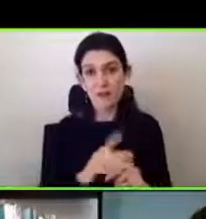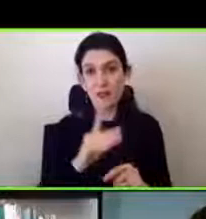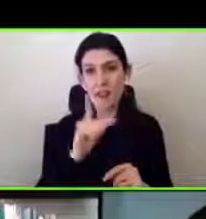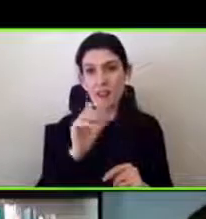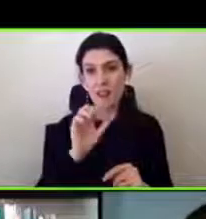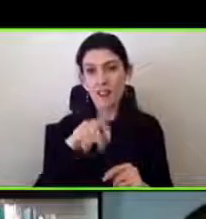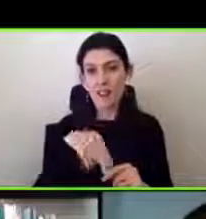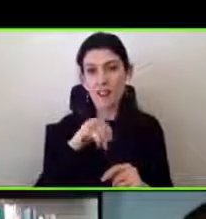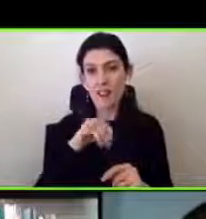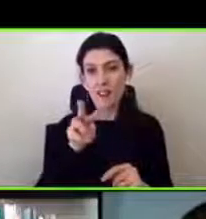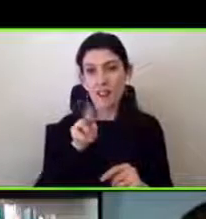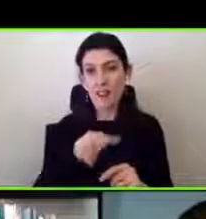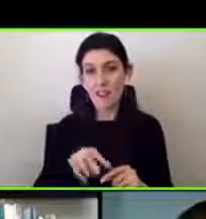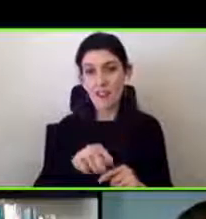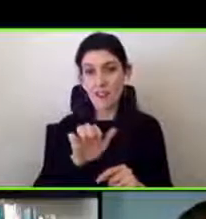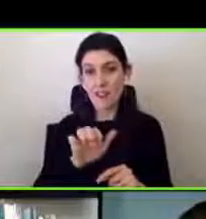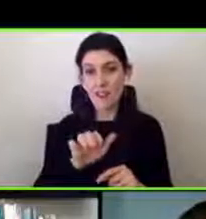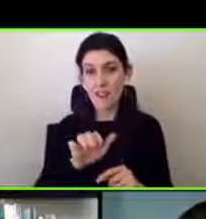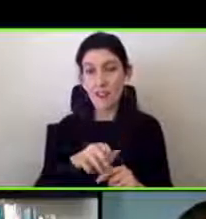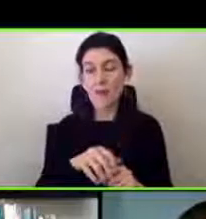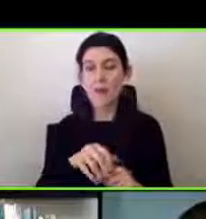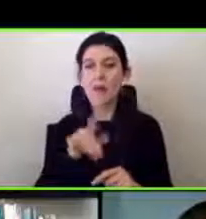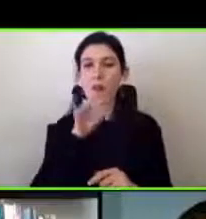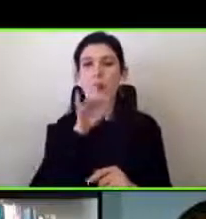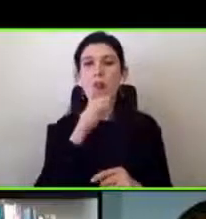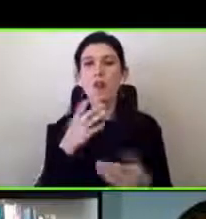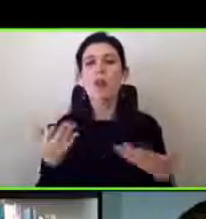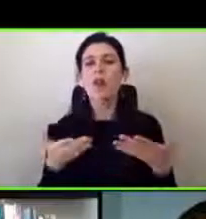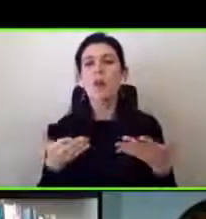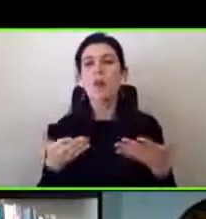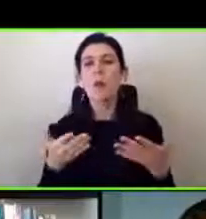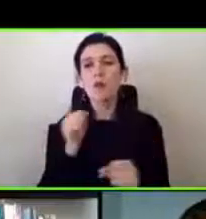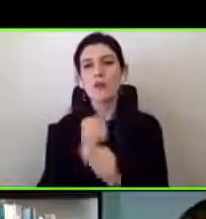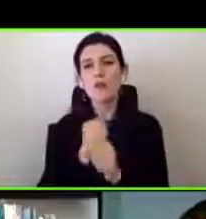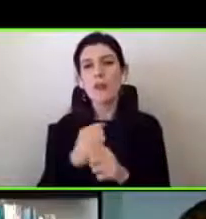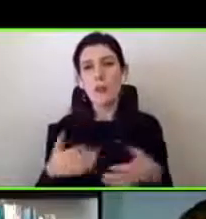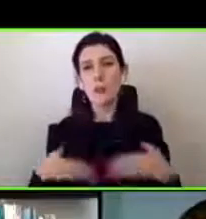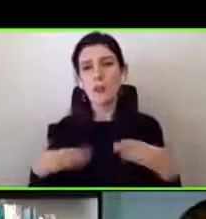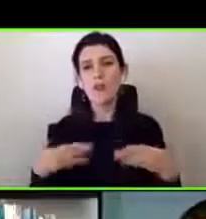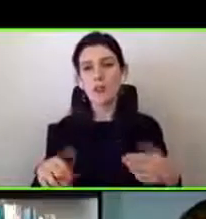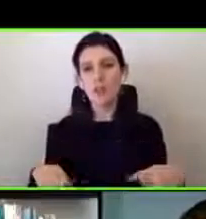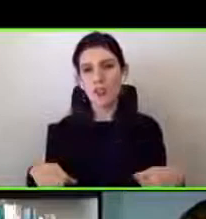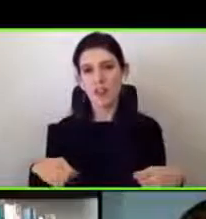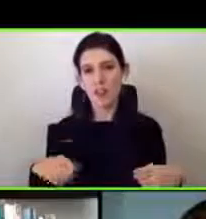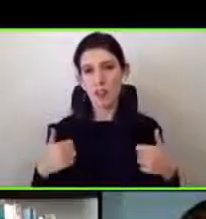y ella pregunta, ¿cómo se trabaja la motivación en adolescentes?